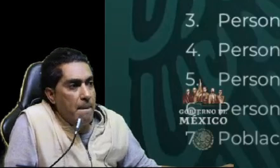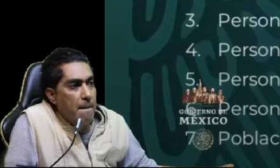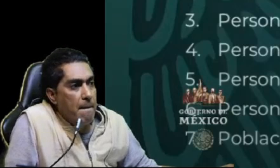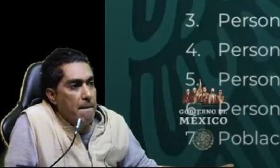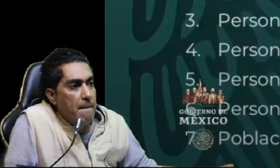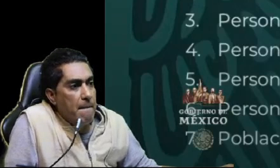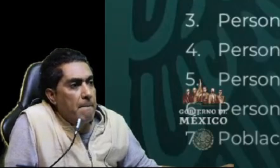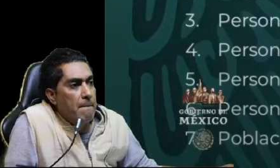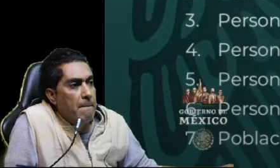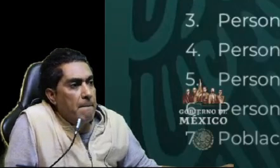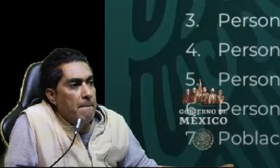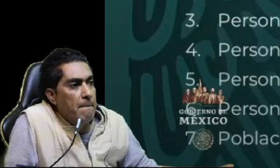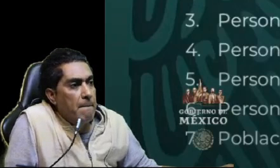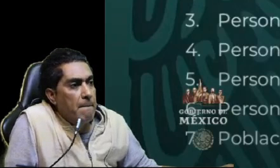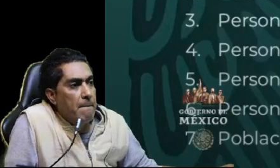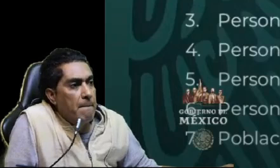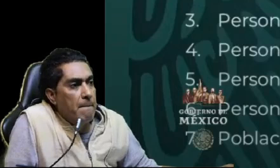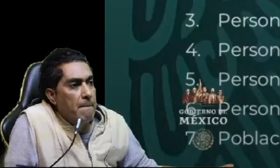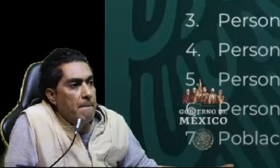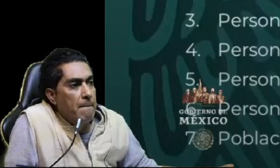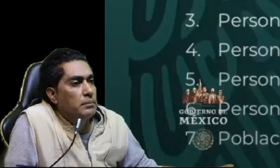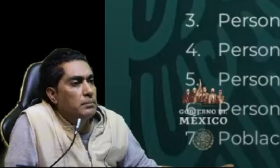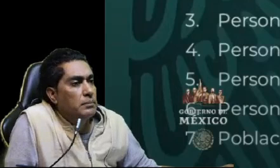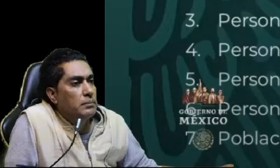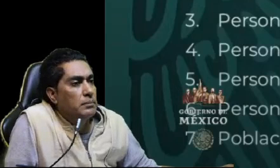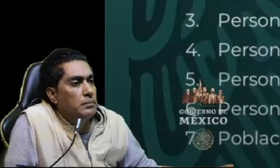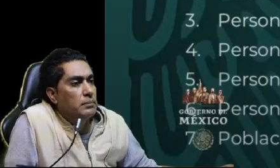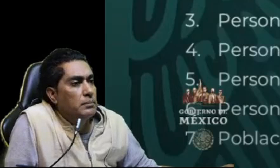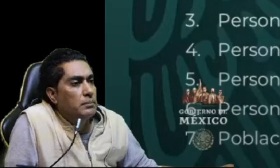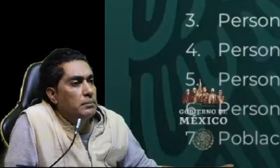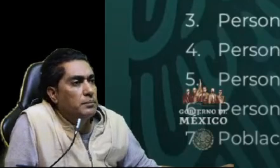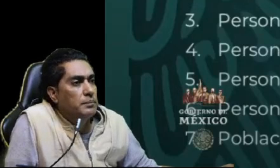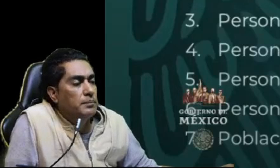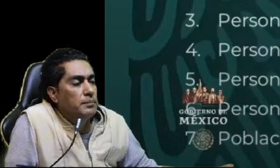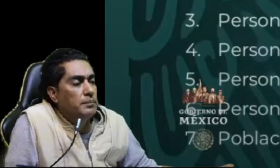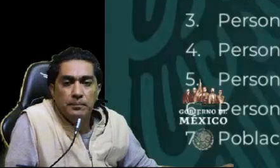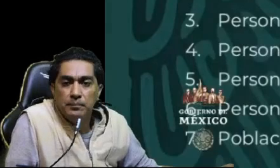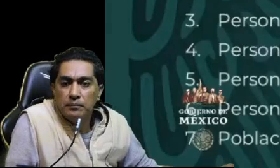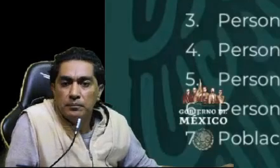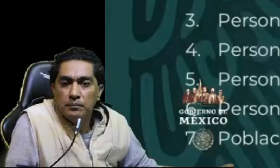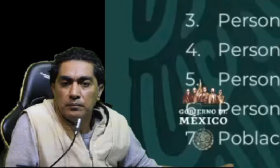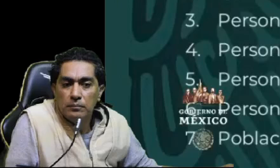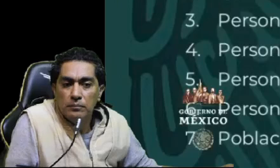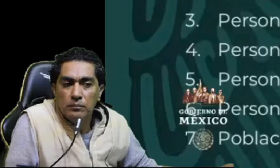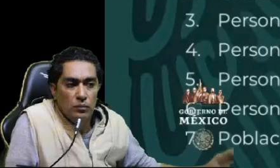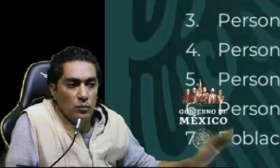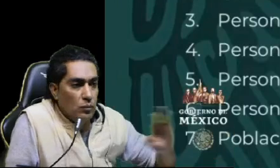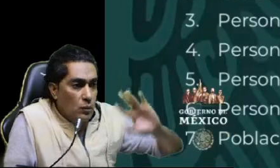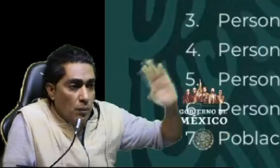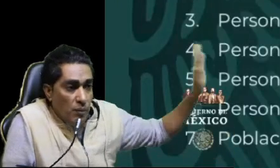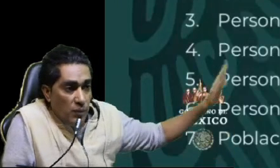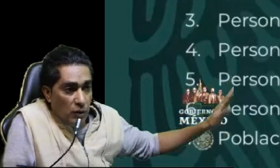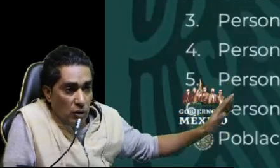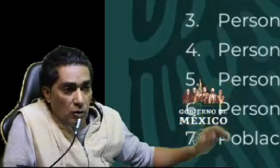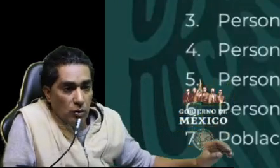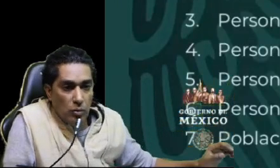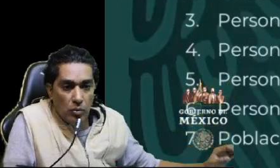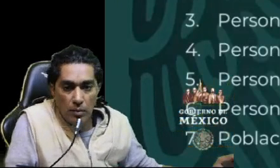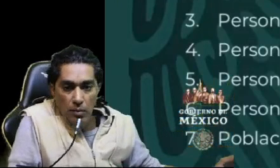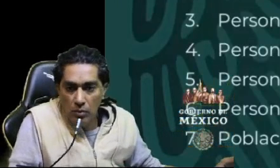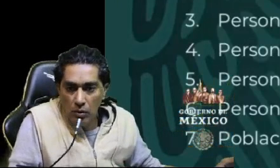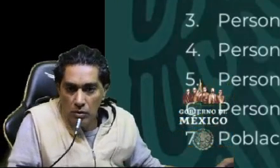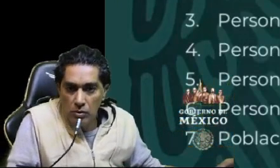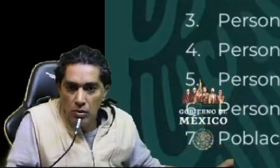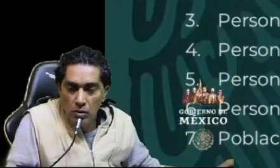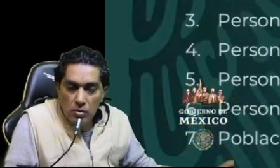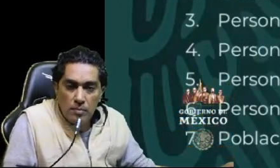Pero reitero, para que no haya confusión alguna, la disposición es que todos y todas tendrán acceso a la